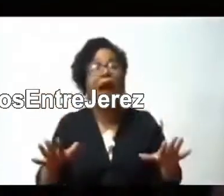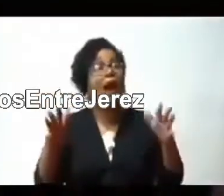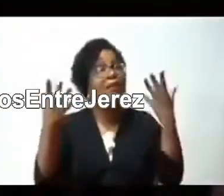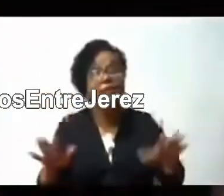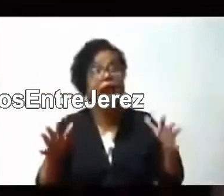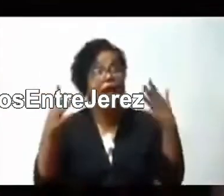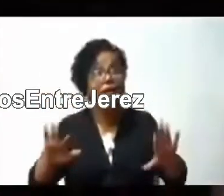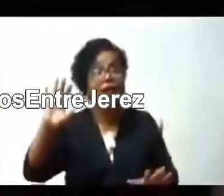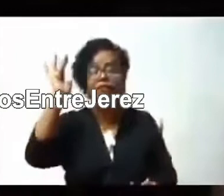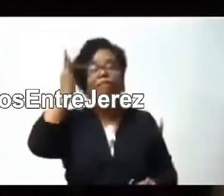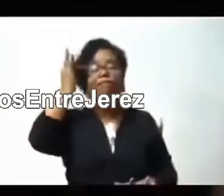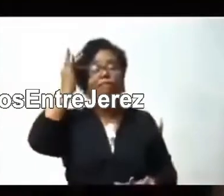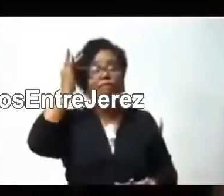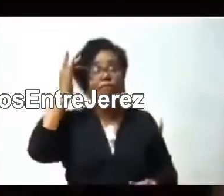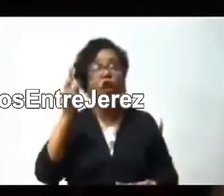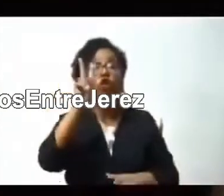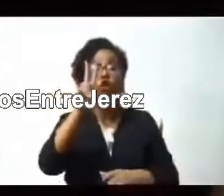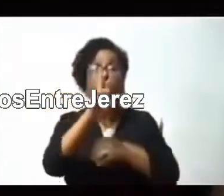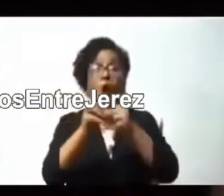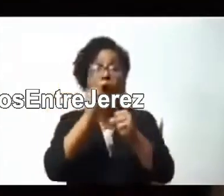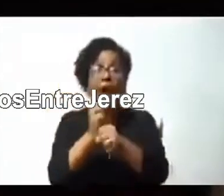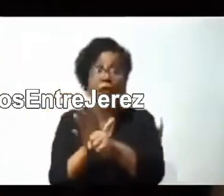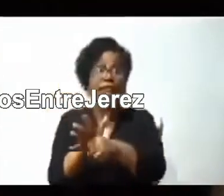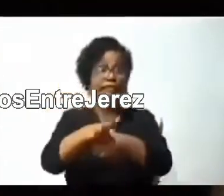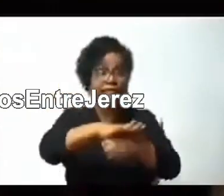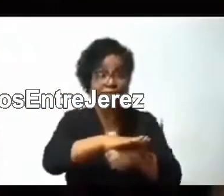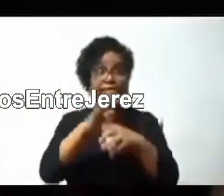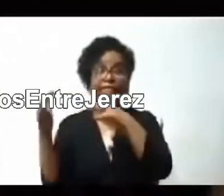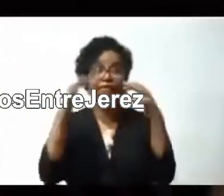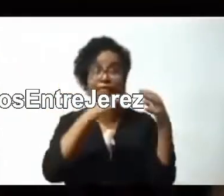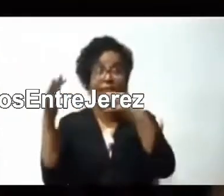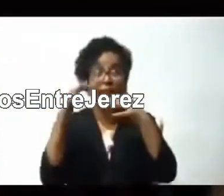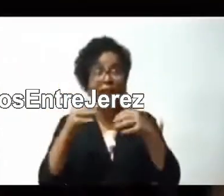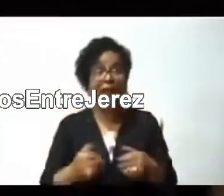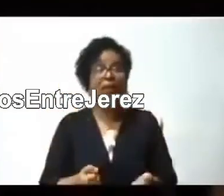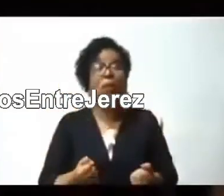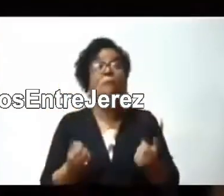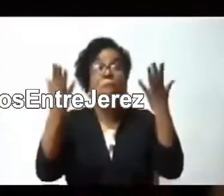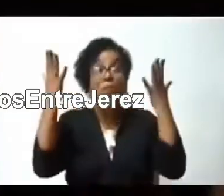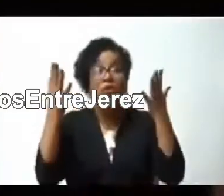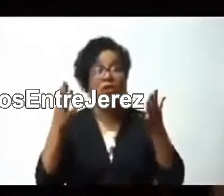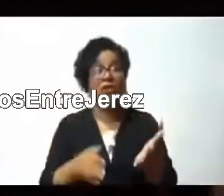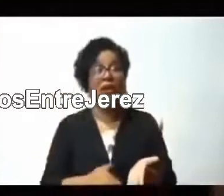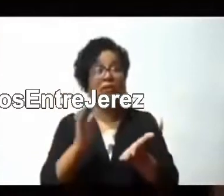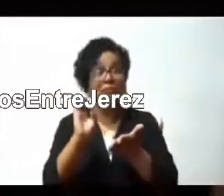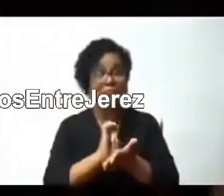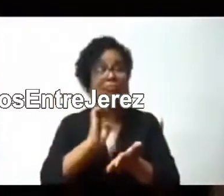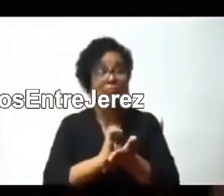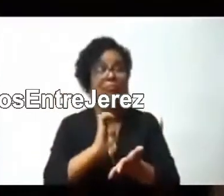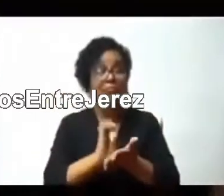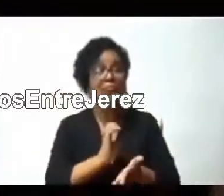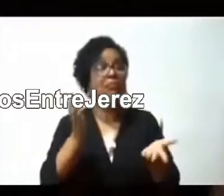pandemia, tenemos la guerra, tenemos que está lloviendo sal, tenemos 1000 excusas. Lo que necesitamos es soluciones. Todo no